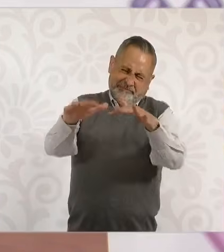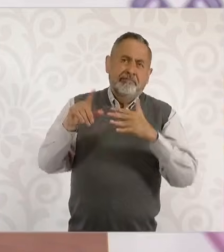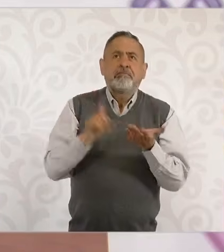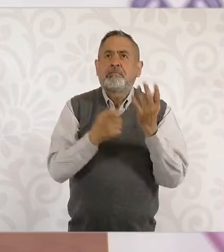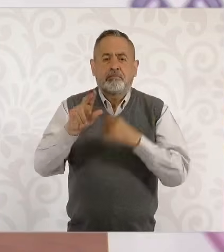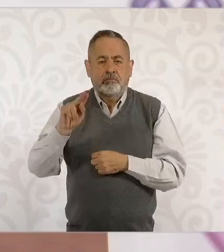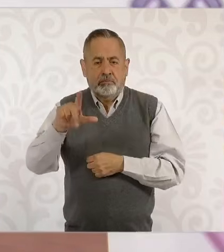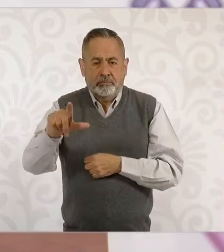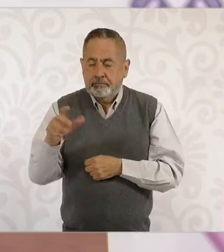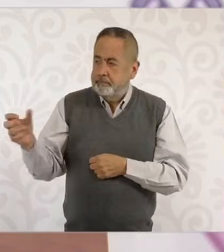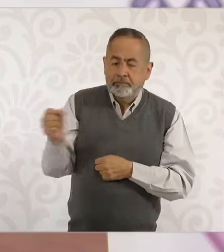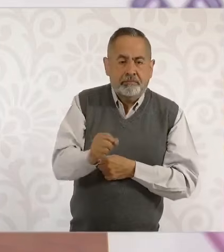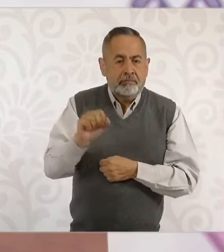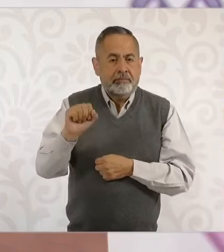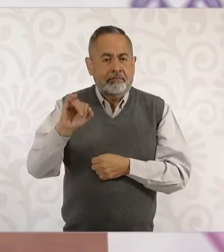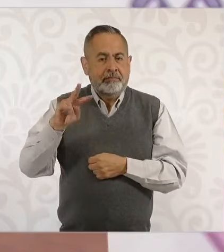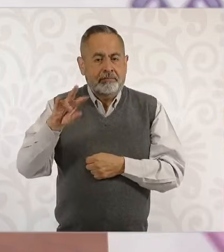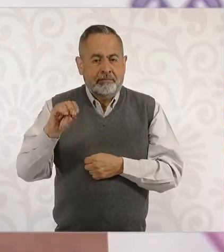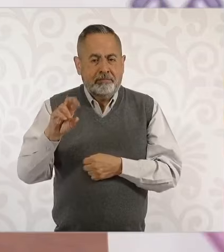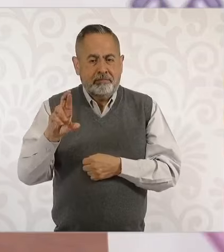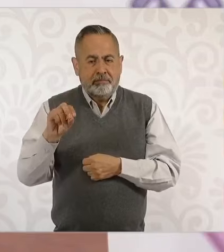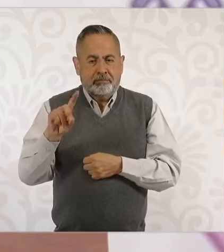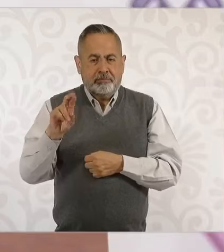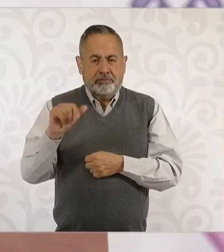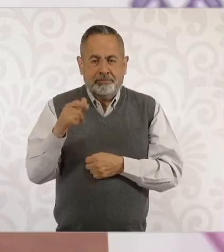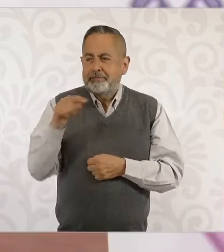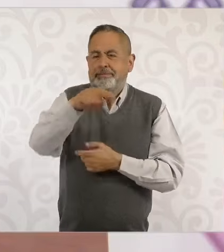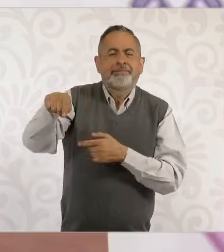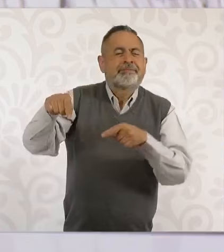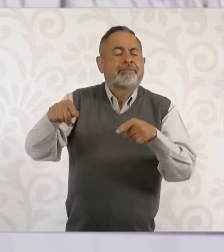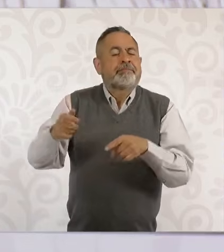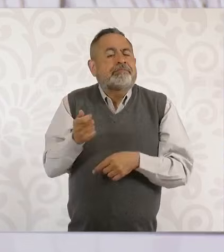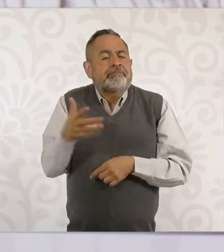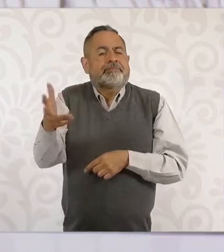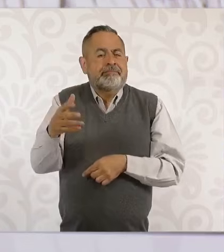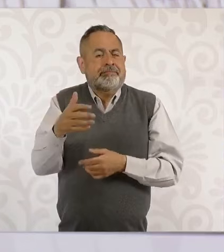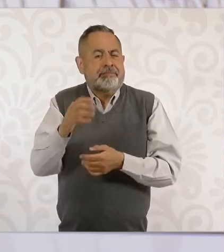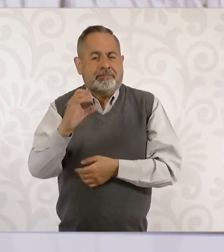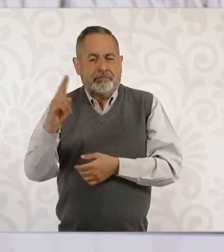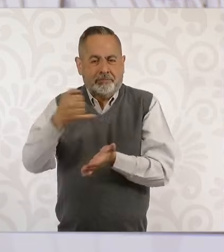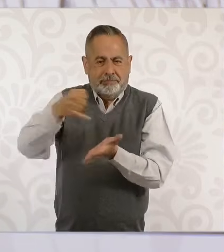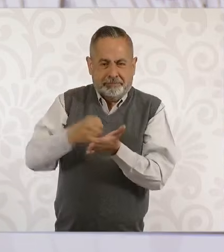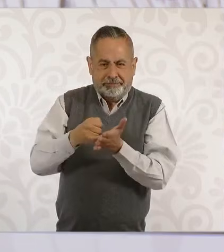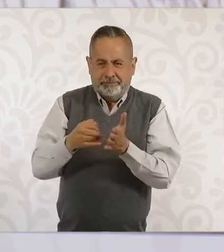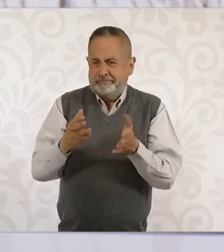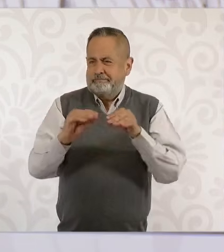Habíamos invitado a Silvio Rodríguez a las islas de CEU y había